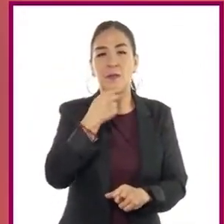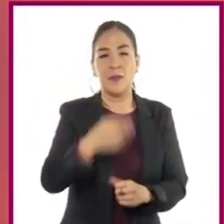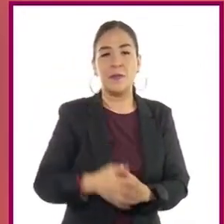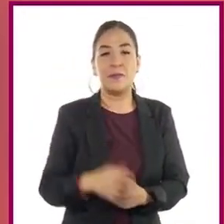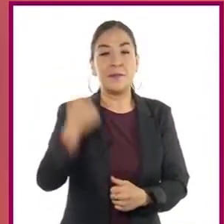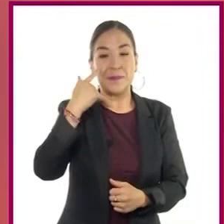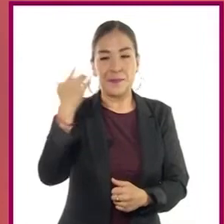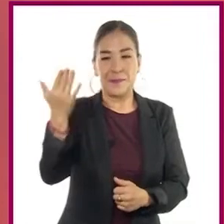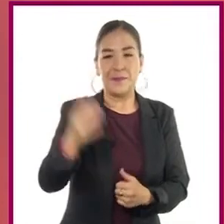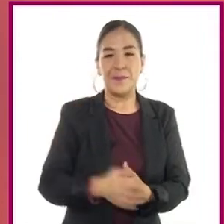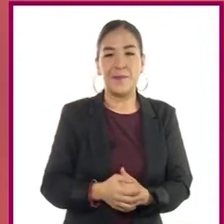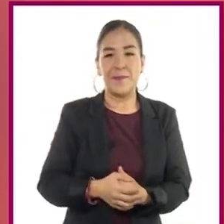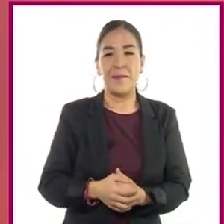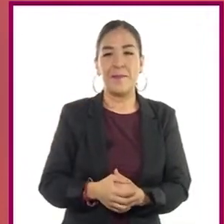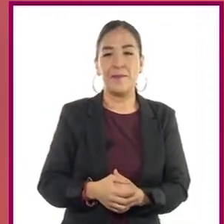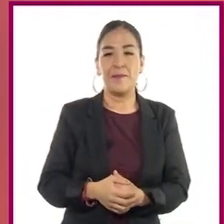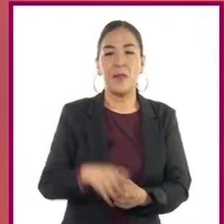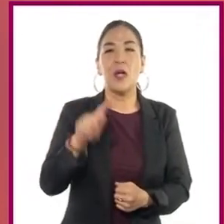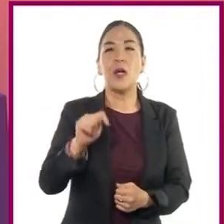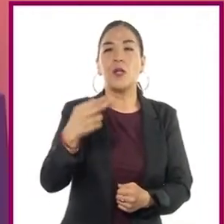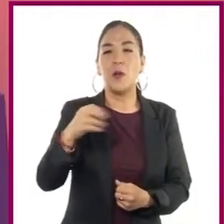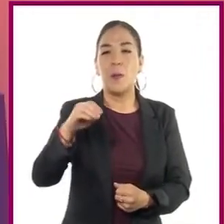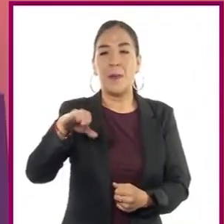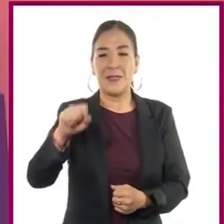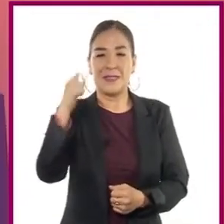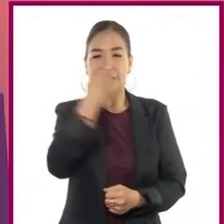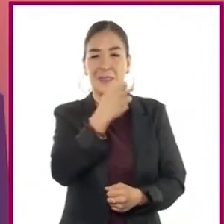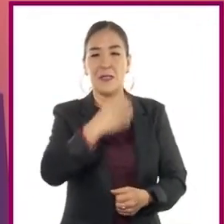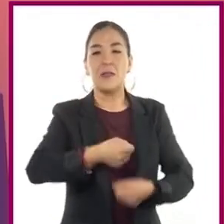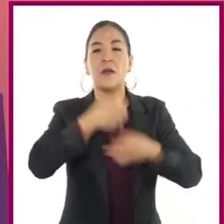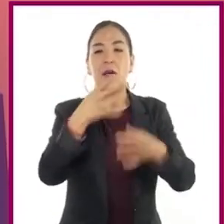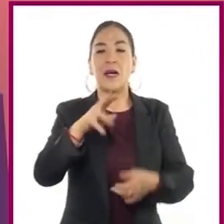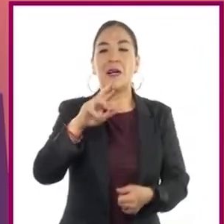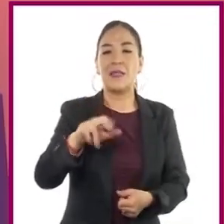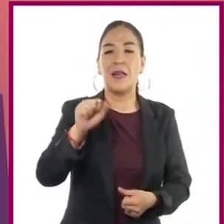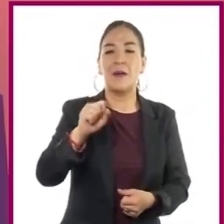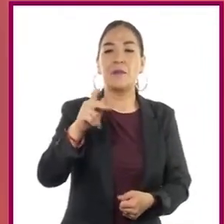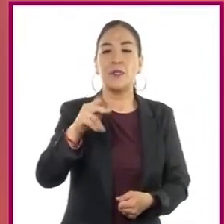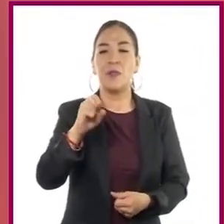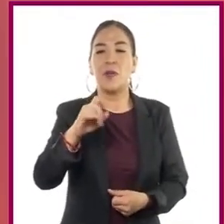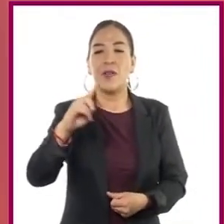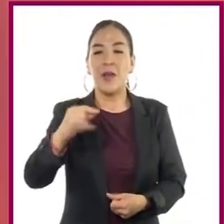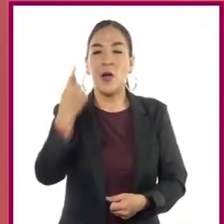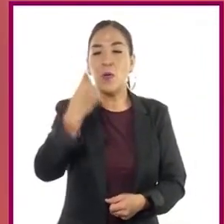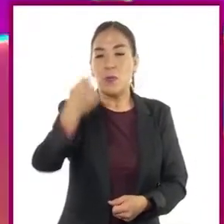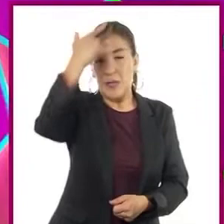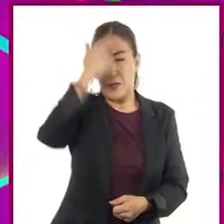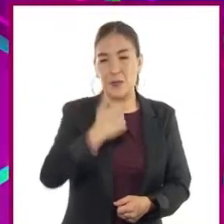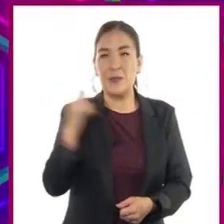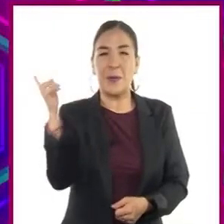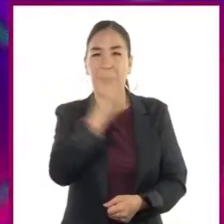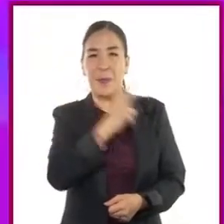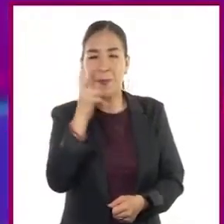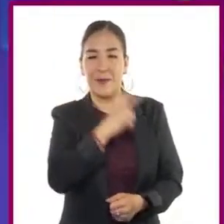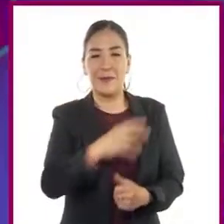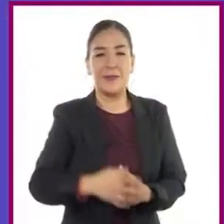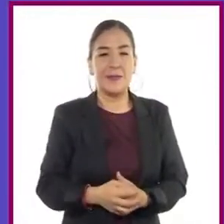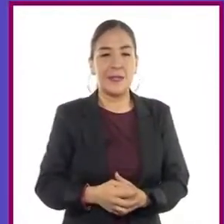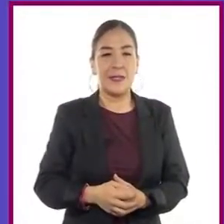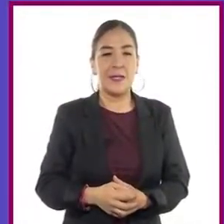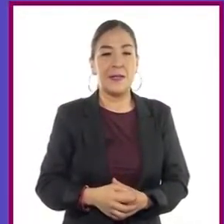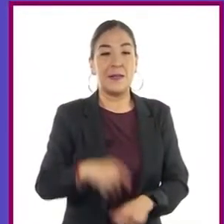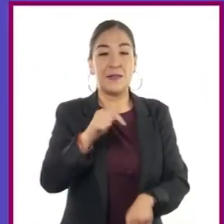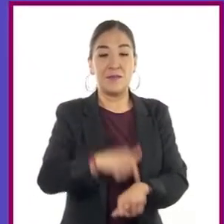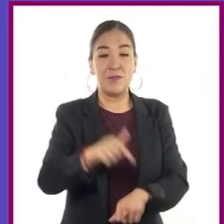1948. Mira, este es un fragmento del poema Rapsodia de una noche de viento. Las 12.